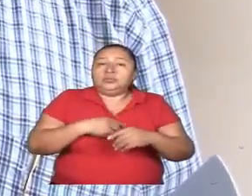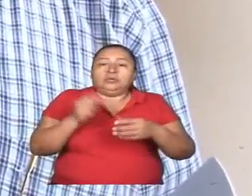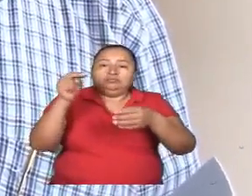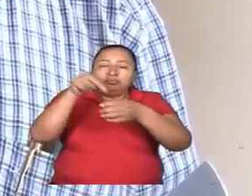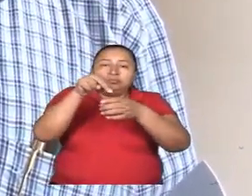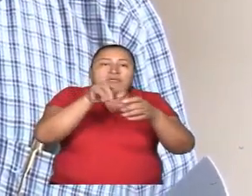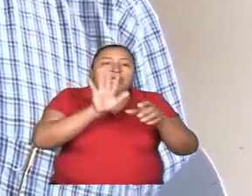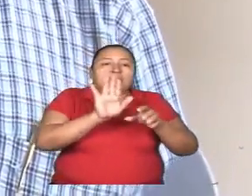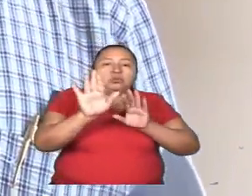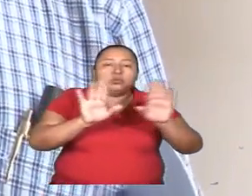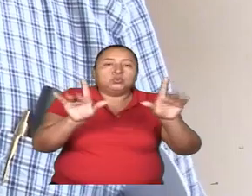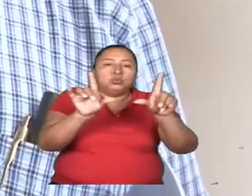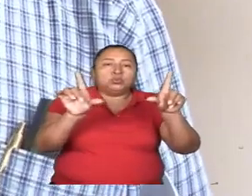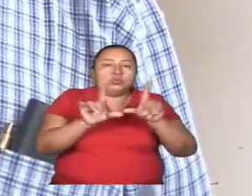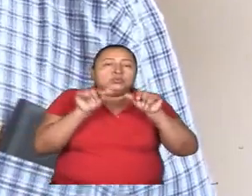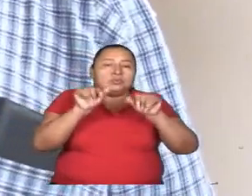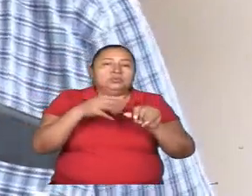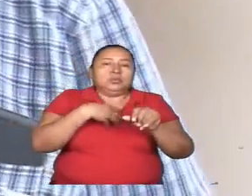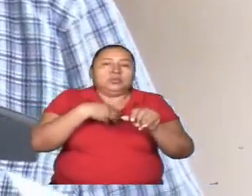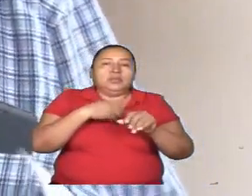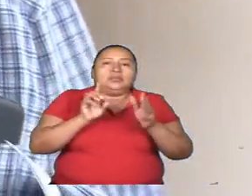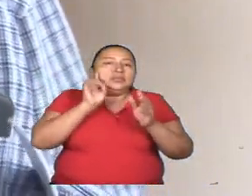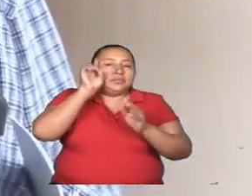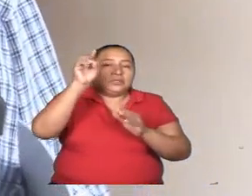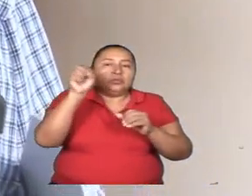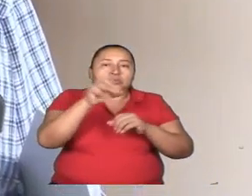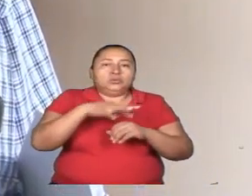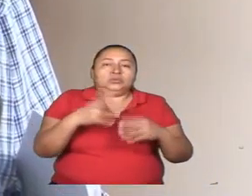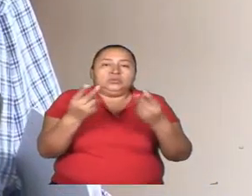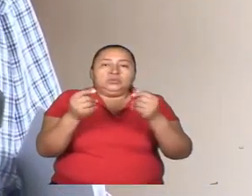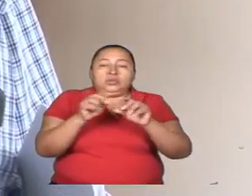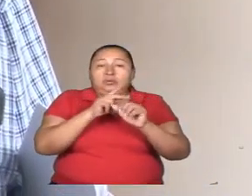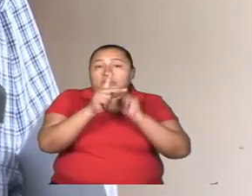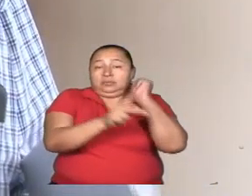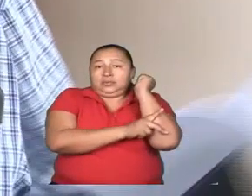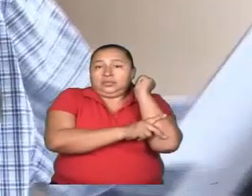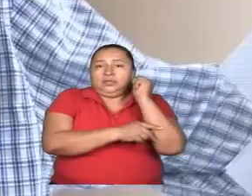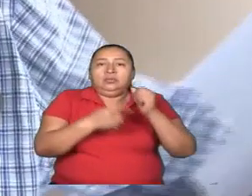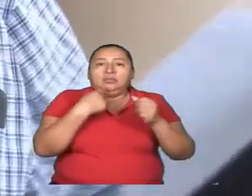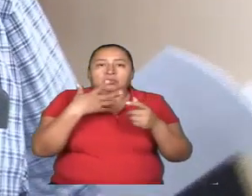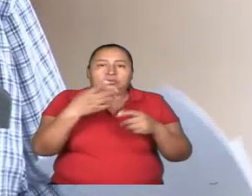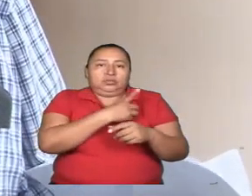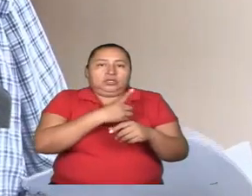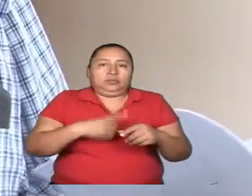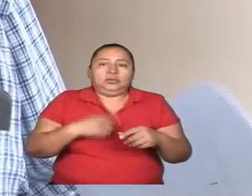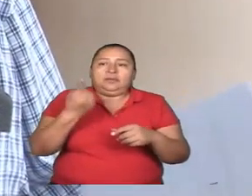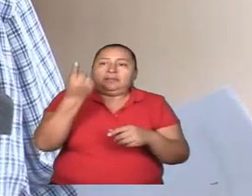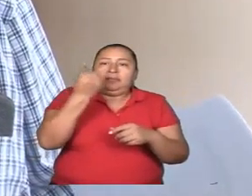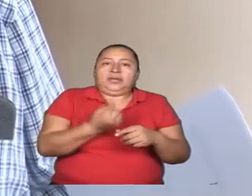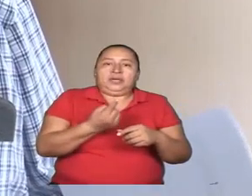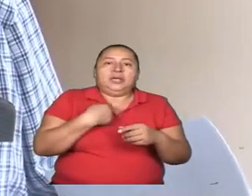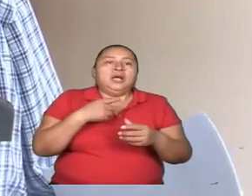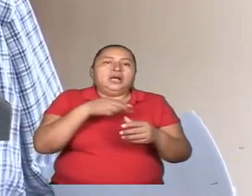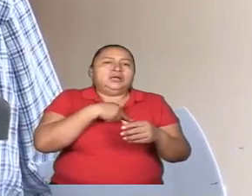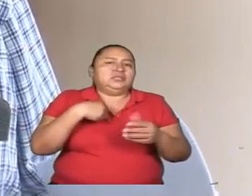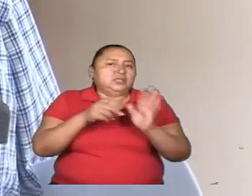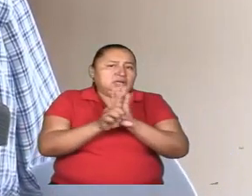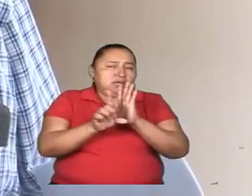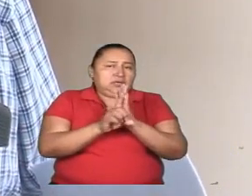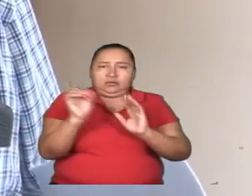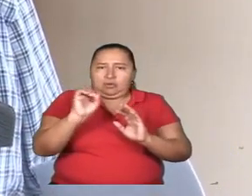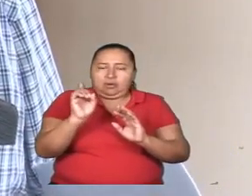el territorio, en la base, que es el desarrollo social y económico del país. No poder ser un diputado que venga aquí solamente a legislar,